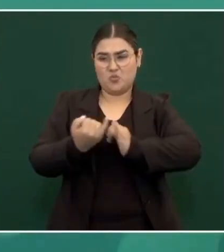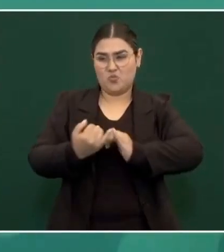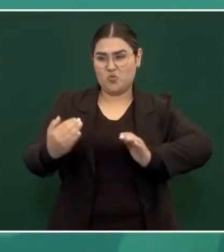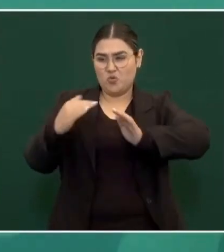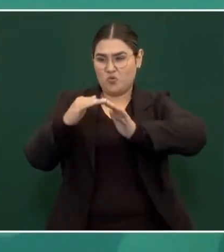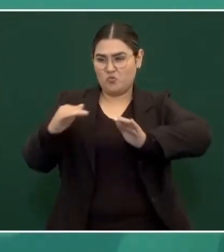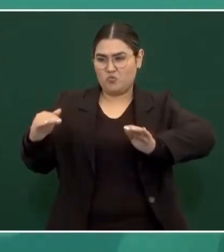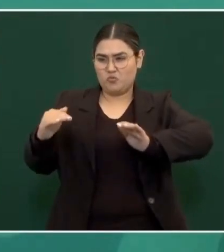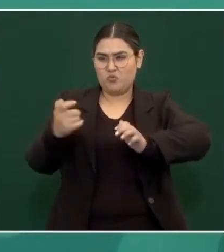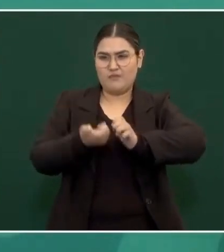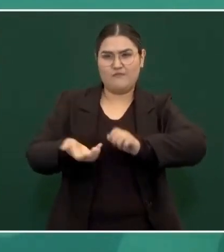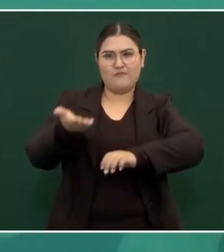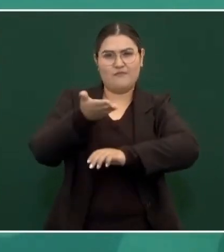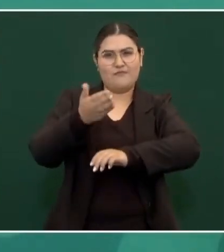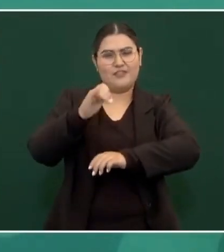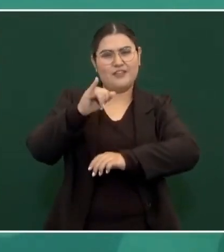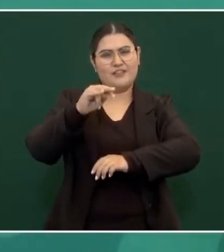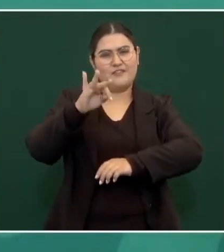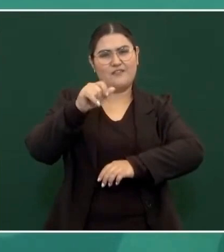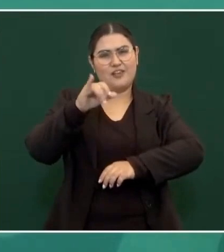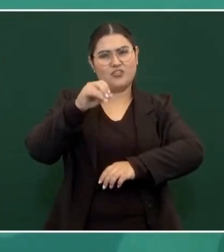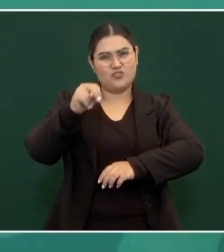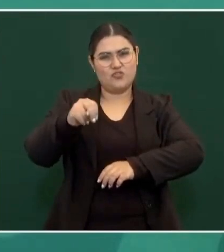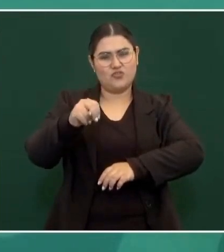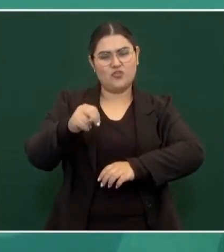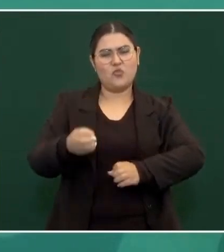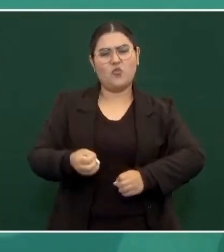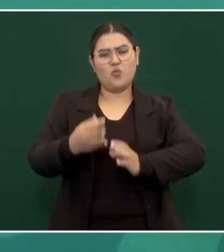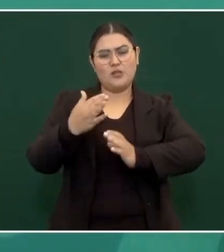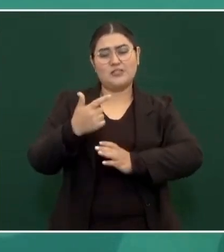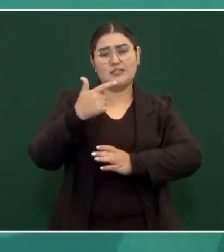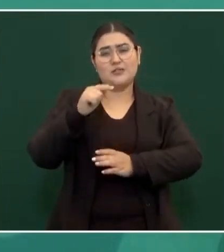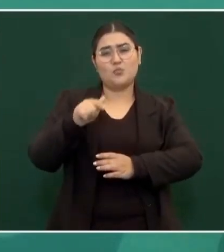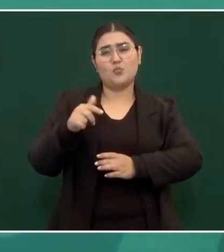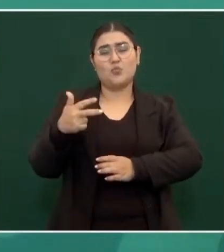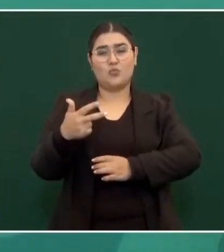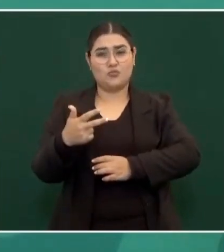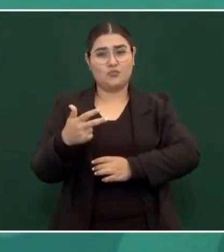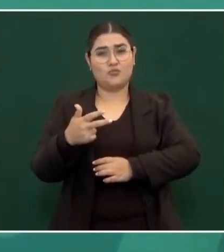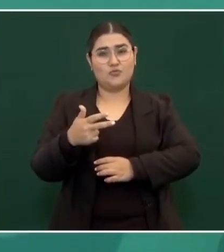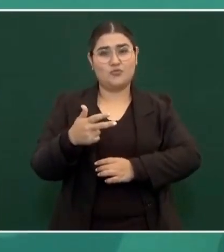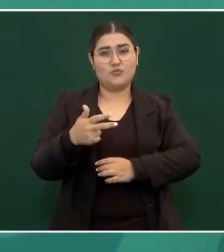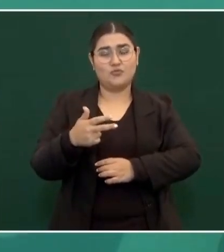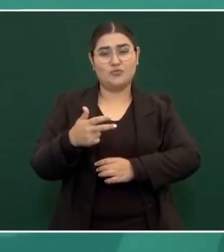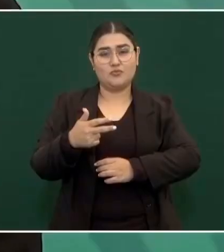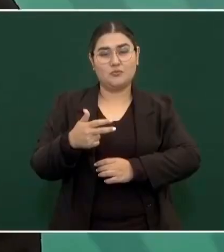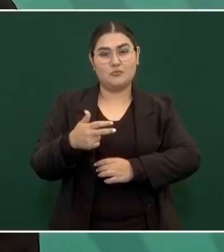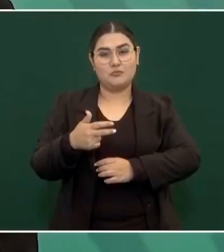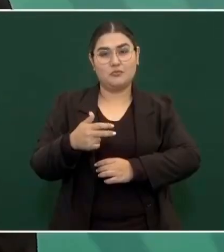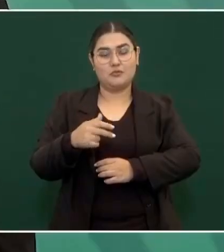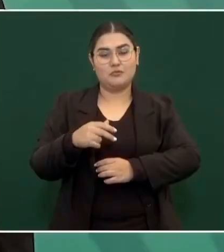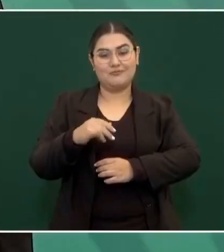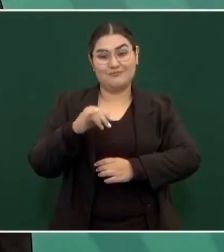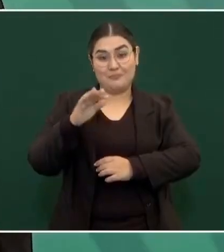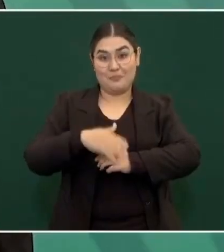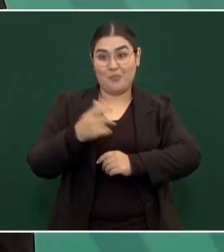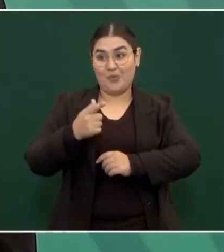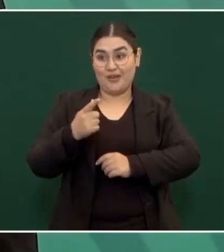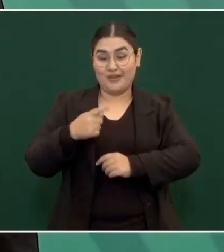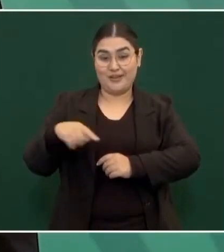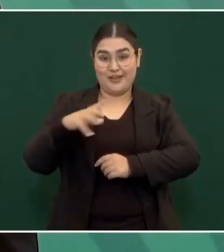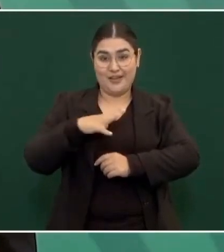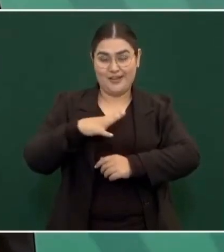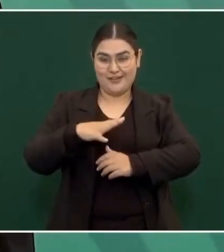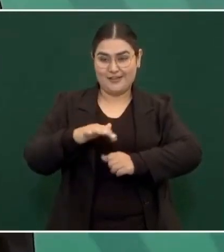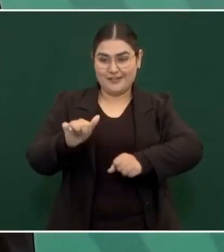nada más siete punto ocho es que habían autopistas